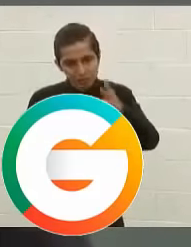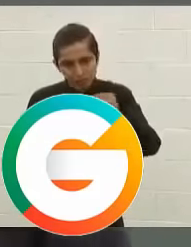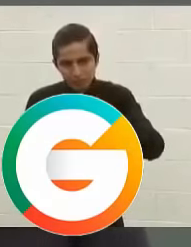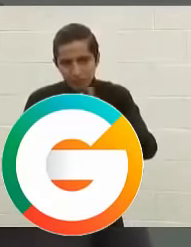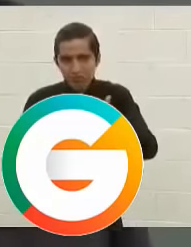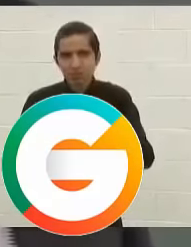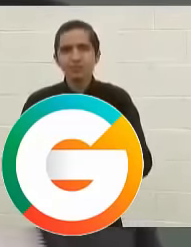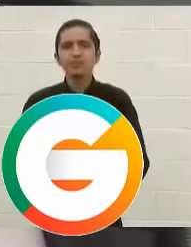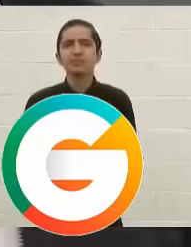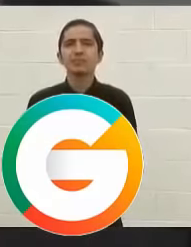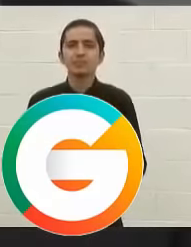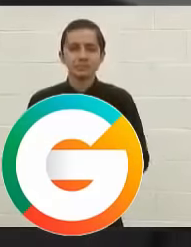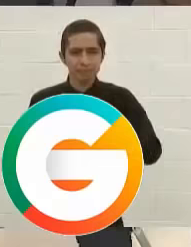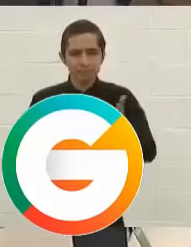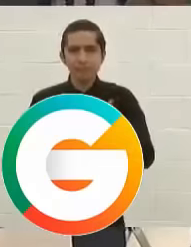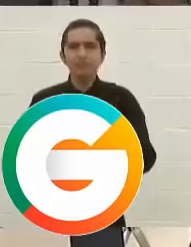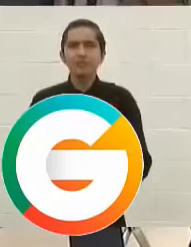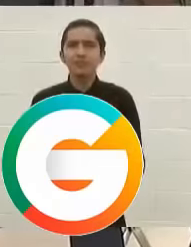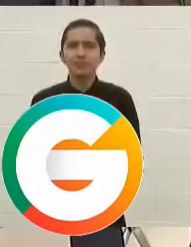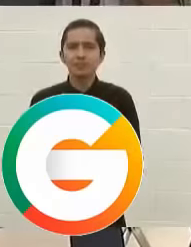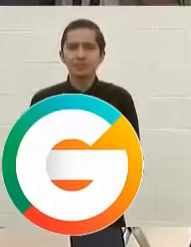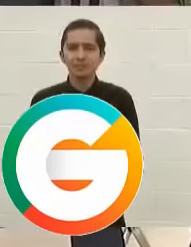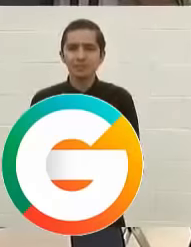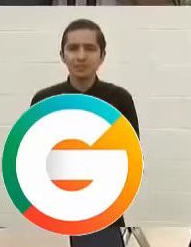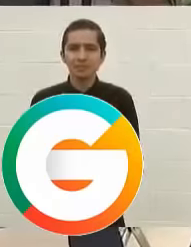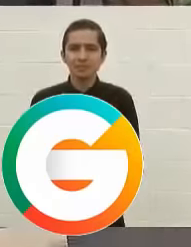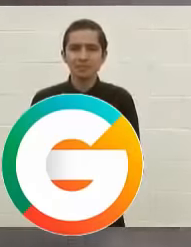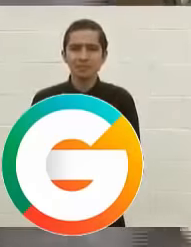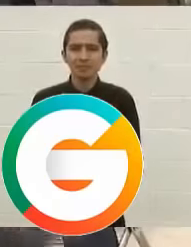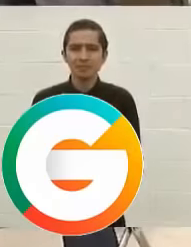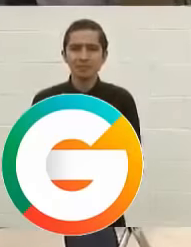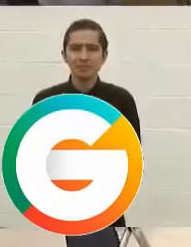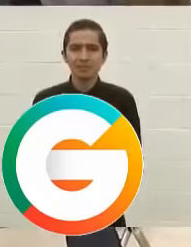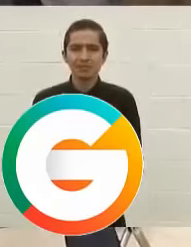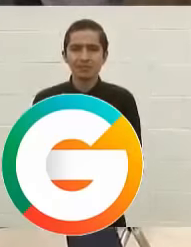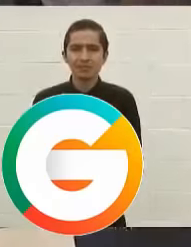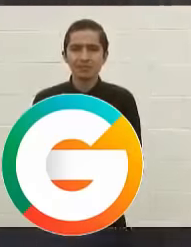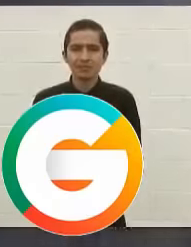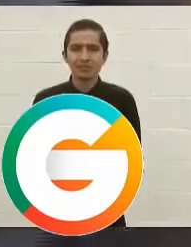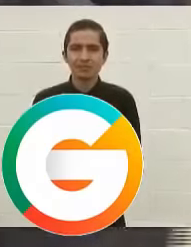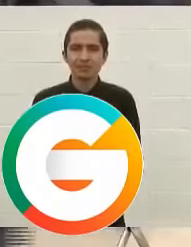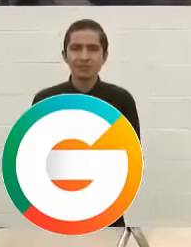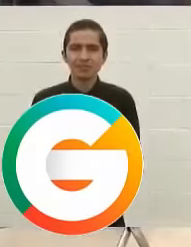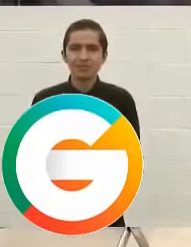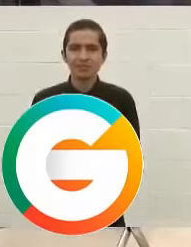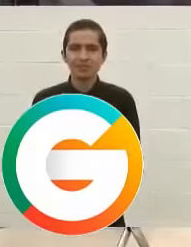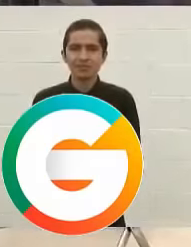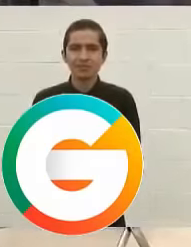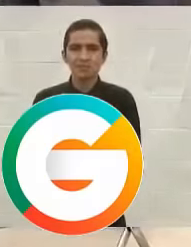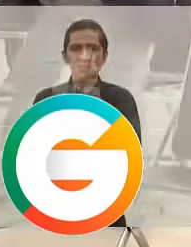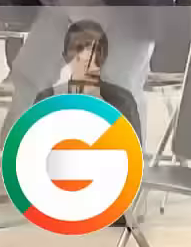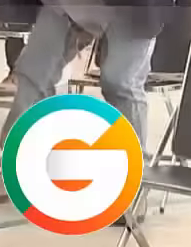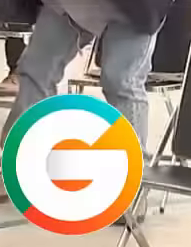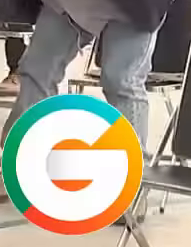Gracias, secretario. Muy bien, gracias. Vamos. Gracias. Vamos, acá.